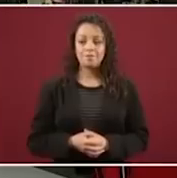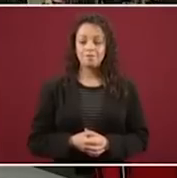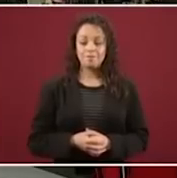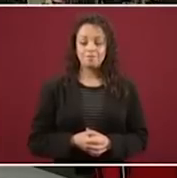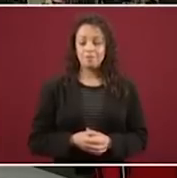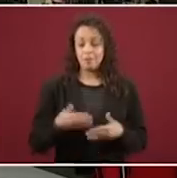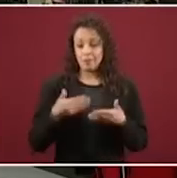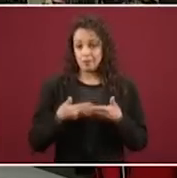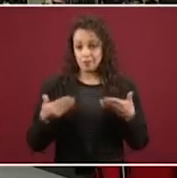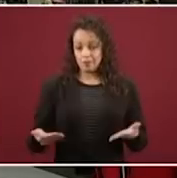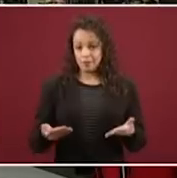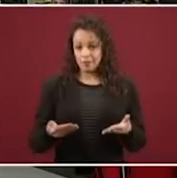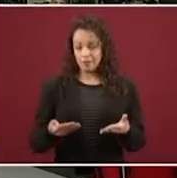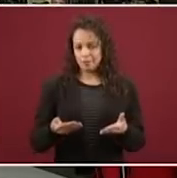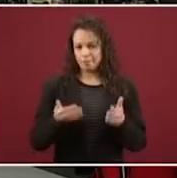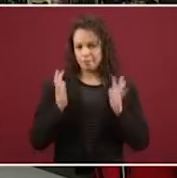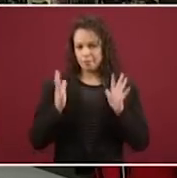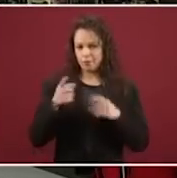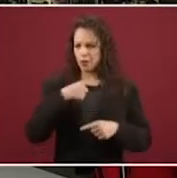trabajando de manera